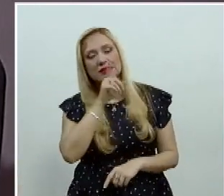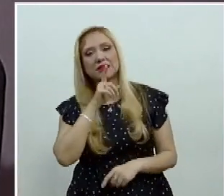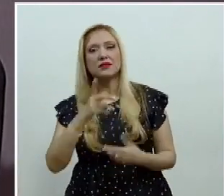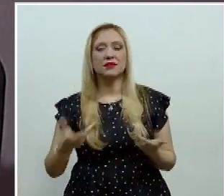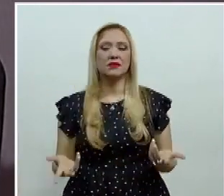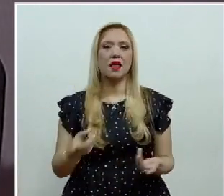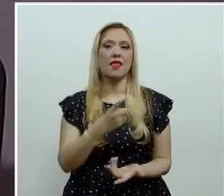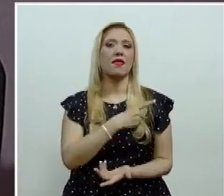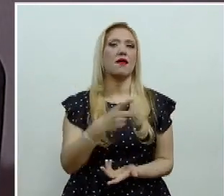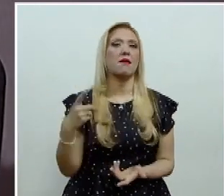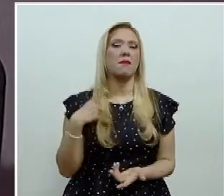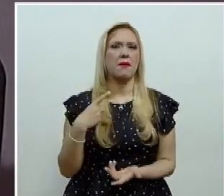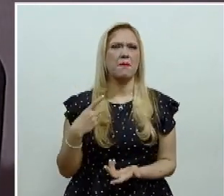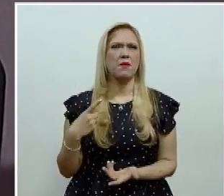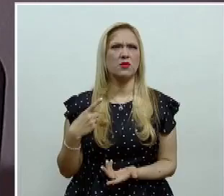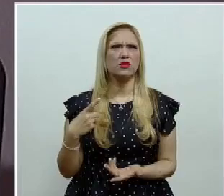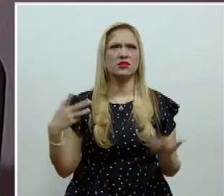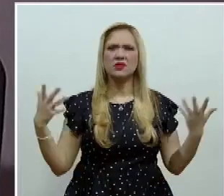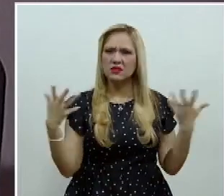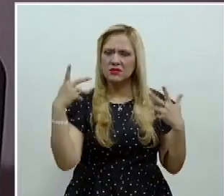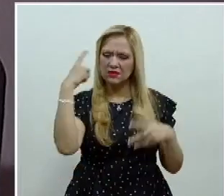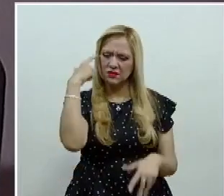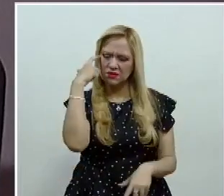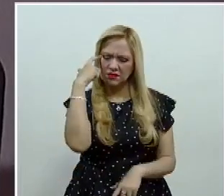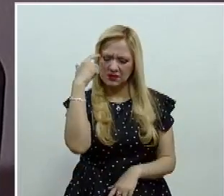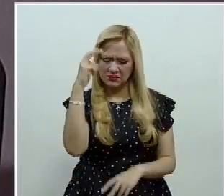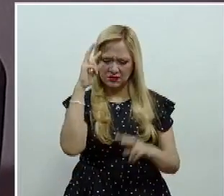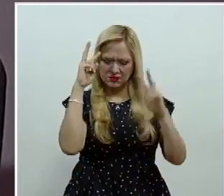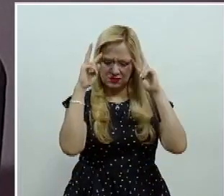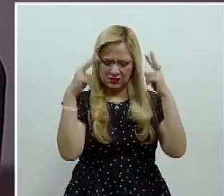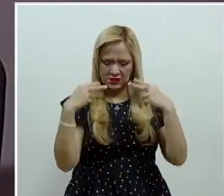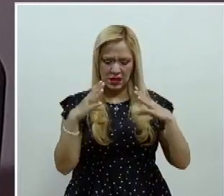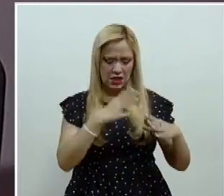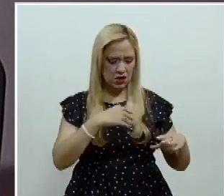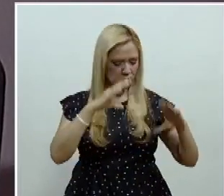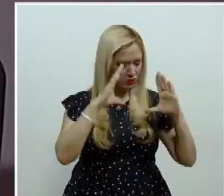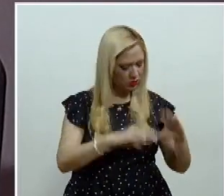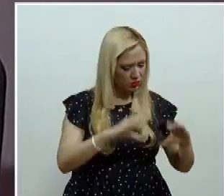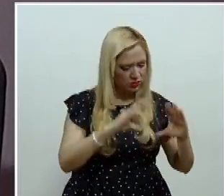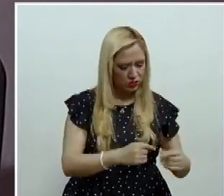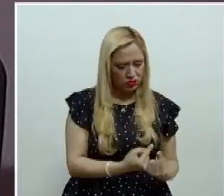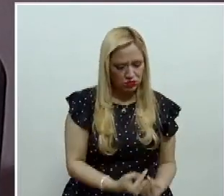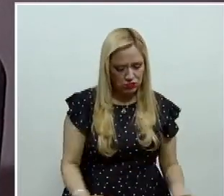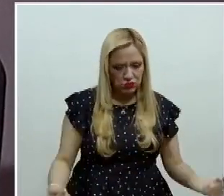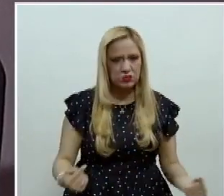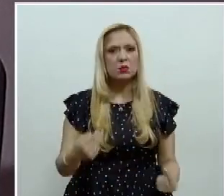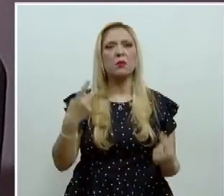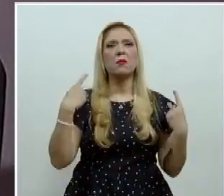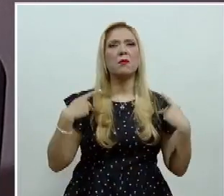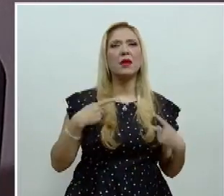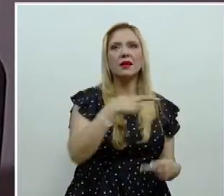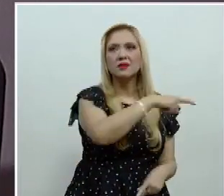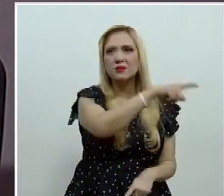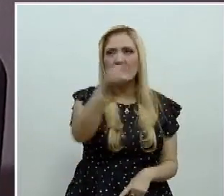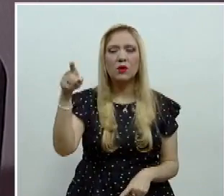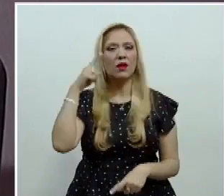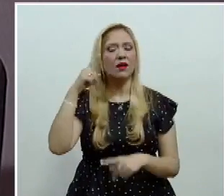tenemos que crear conciencia a nosotros, a nuestros hijos, a la sociedad, y tenemos que ir